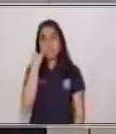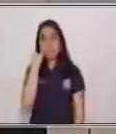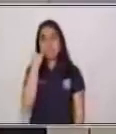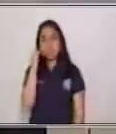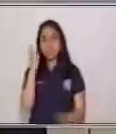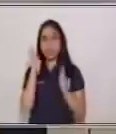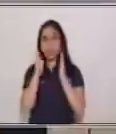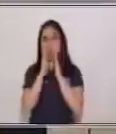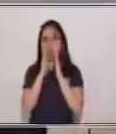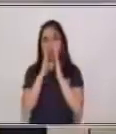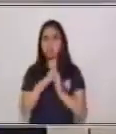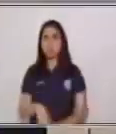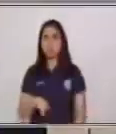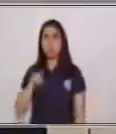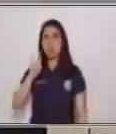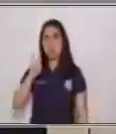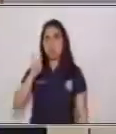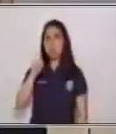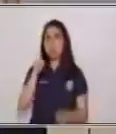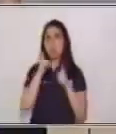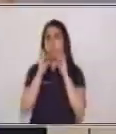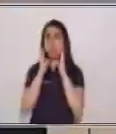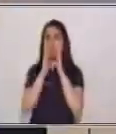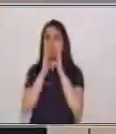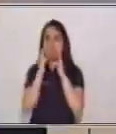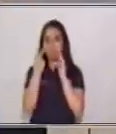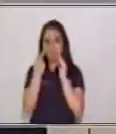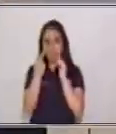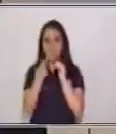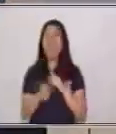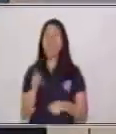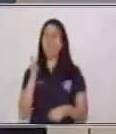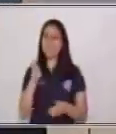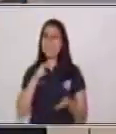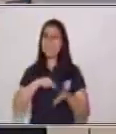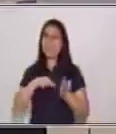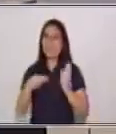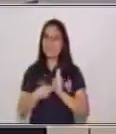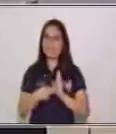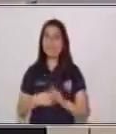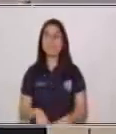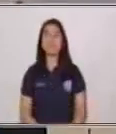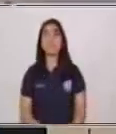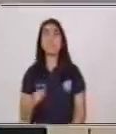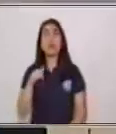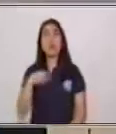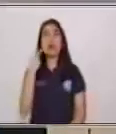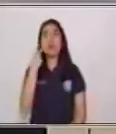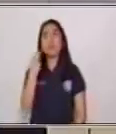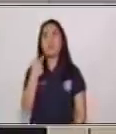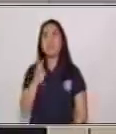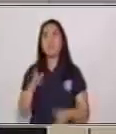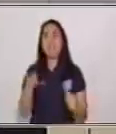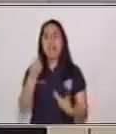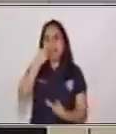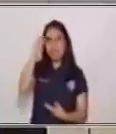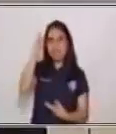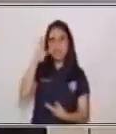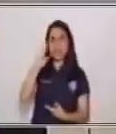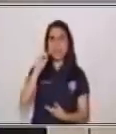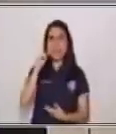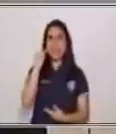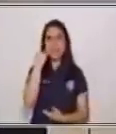vamos a ver la tilde diacrítica. Como te indiqué en la sesión anterior, Los monosílabos, por regla